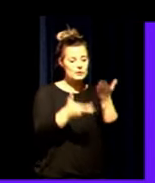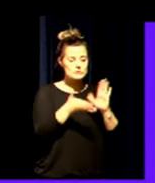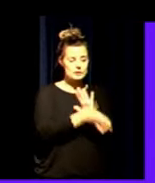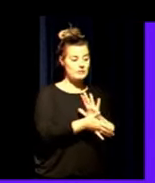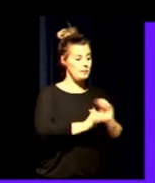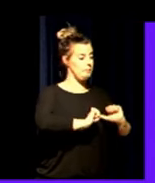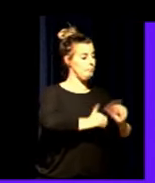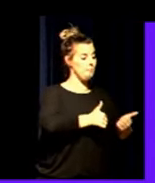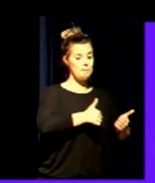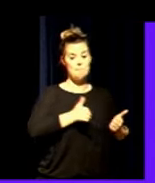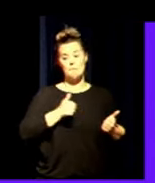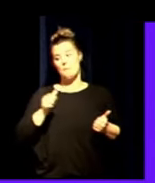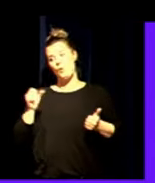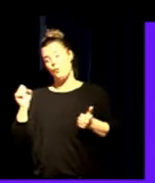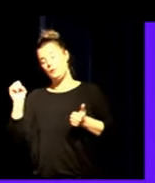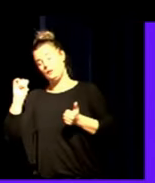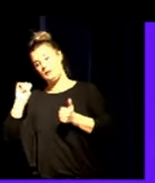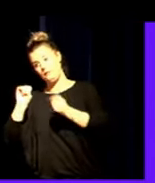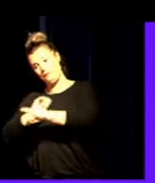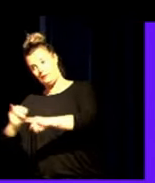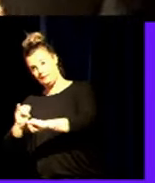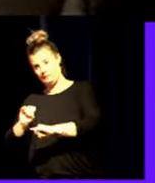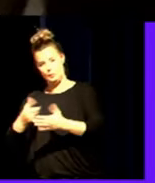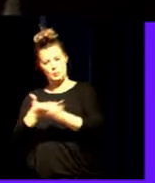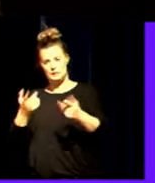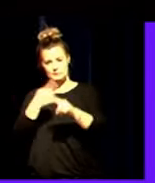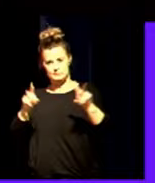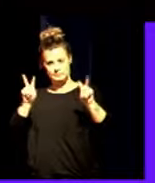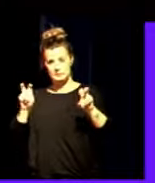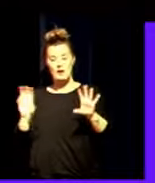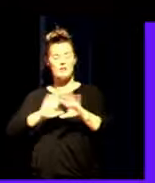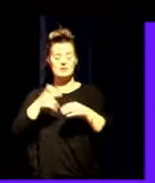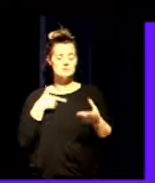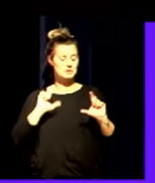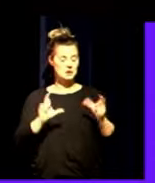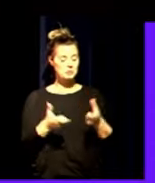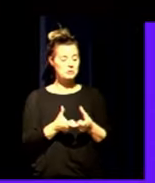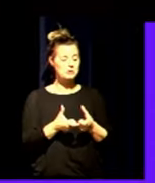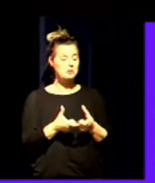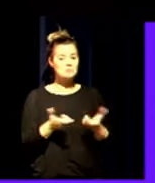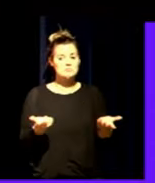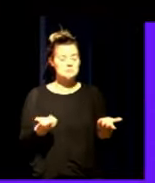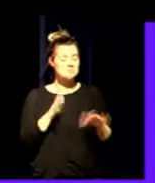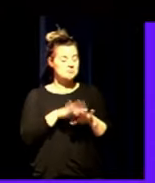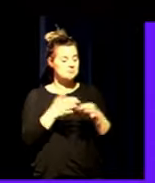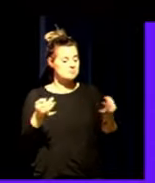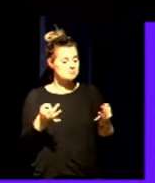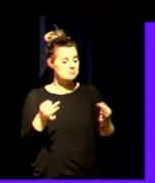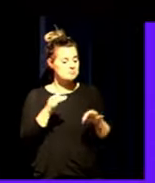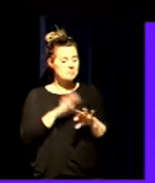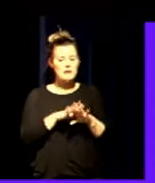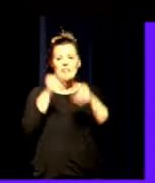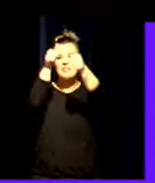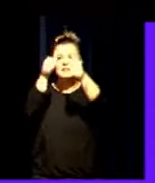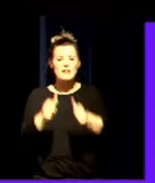cualquier cosa. Y no pueden convertirse en reuniones para certificar las defunciones de fulanito